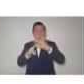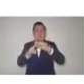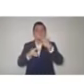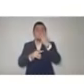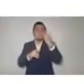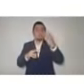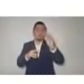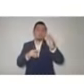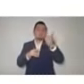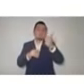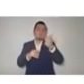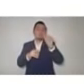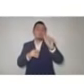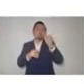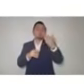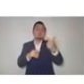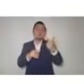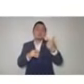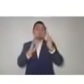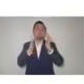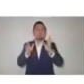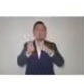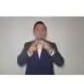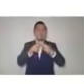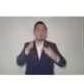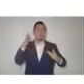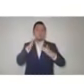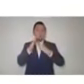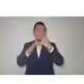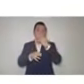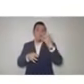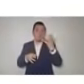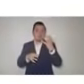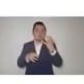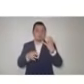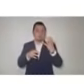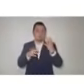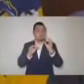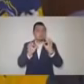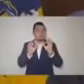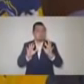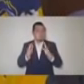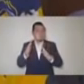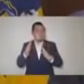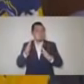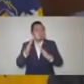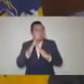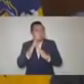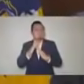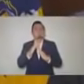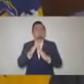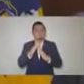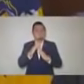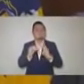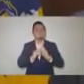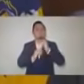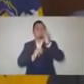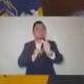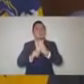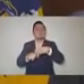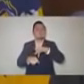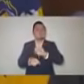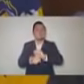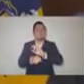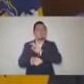390 y 6.7 casos cuando el límite es de 400 no pasamos el límite cierto pero es evidente que lo haremos la semana próxima